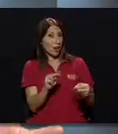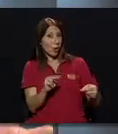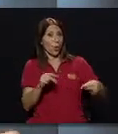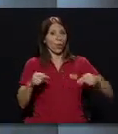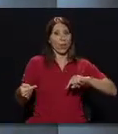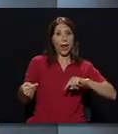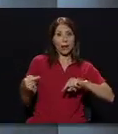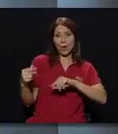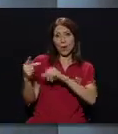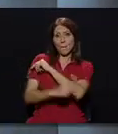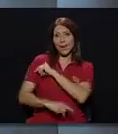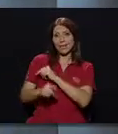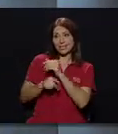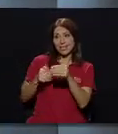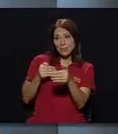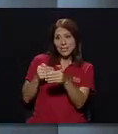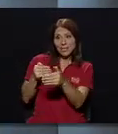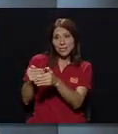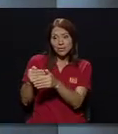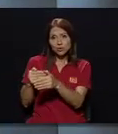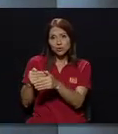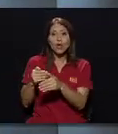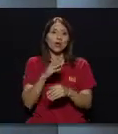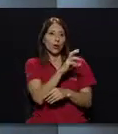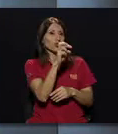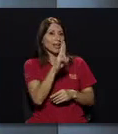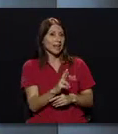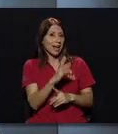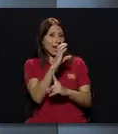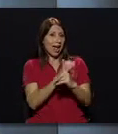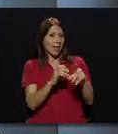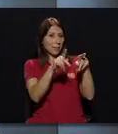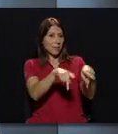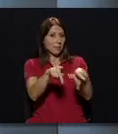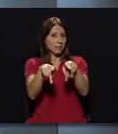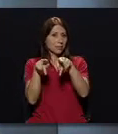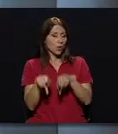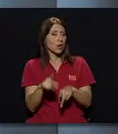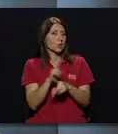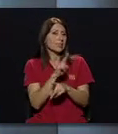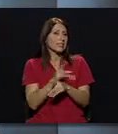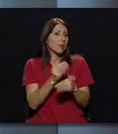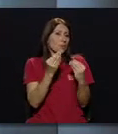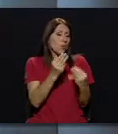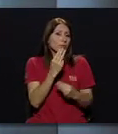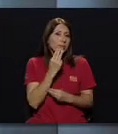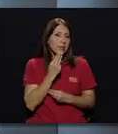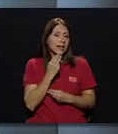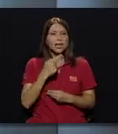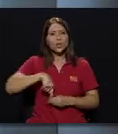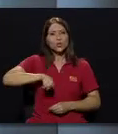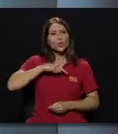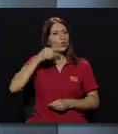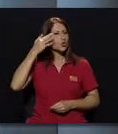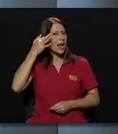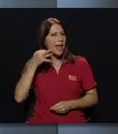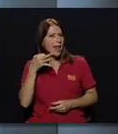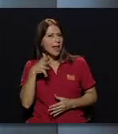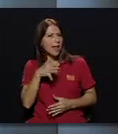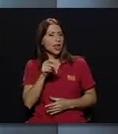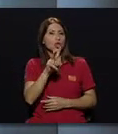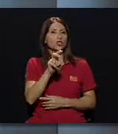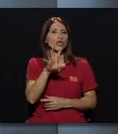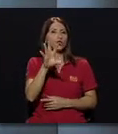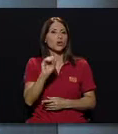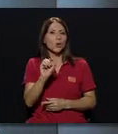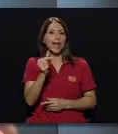a los países vecinos, tiene un bastante alto consumo per cápita. Si nosotros estimamos unos 250